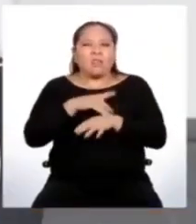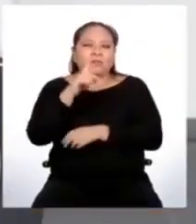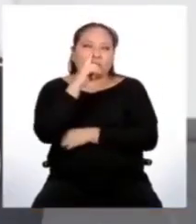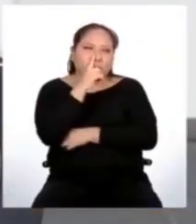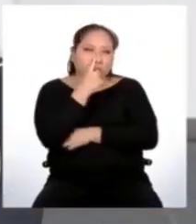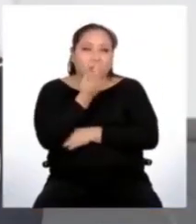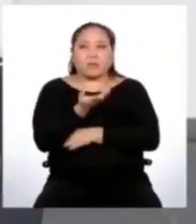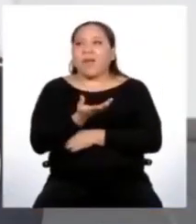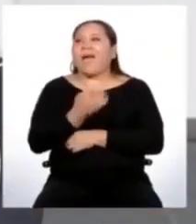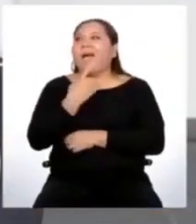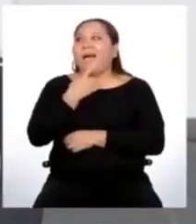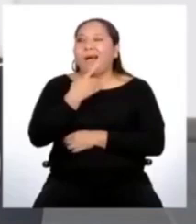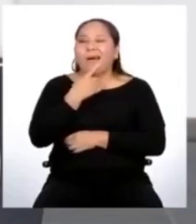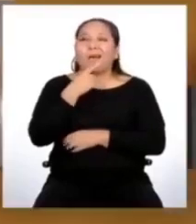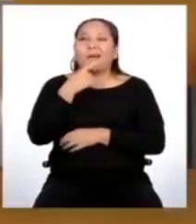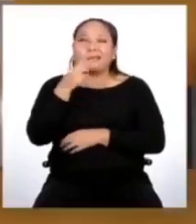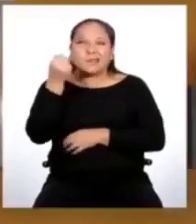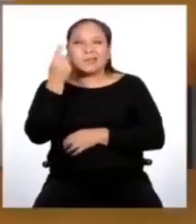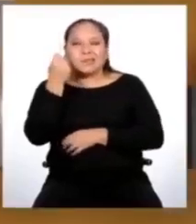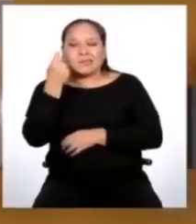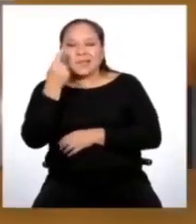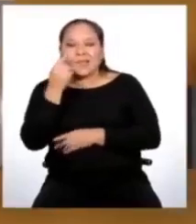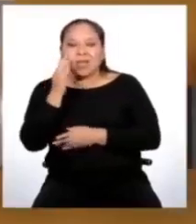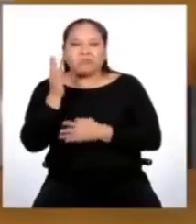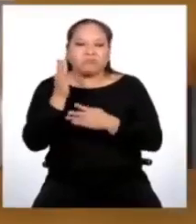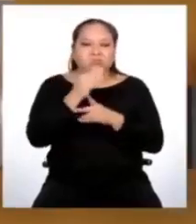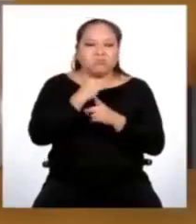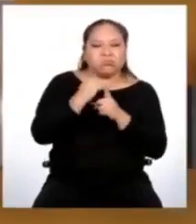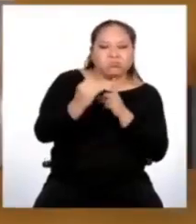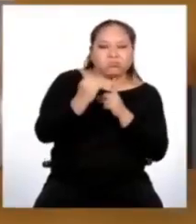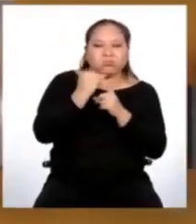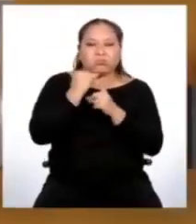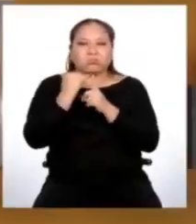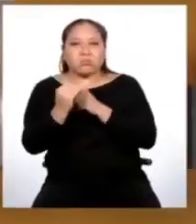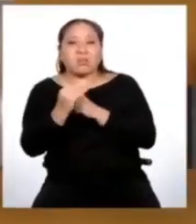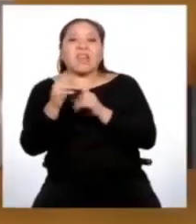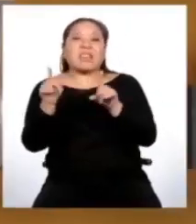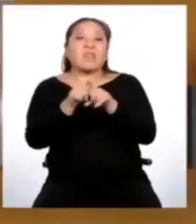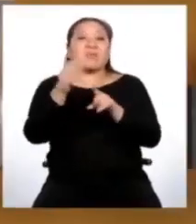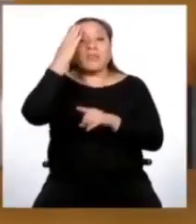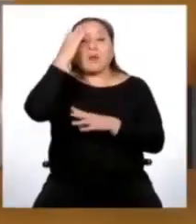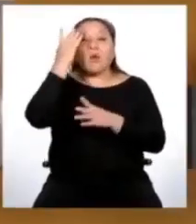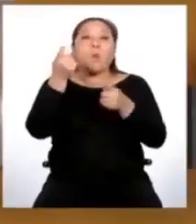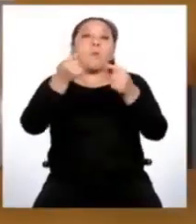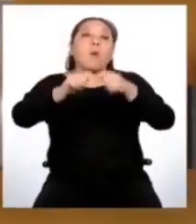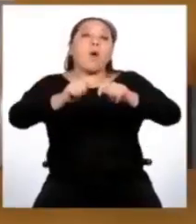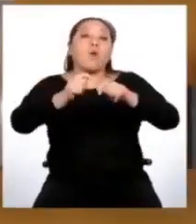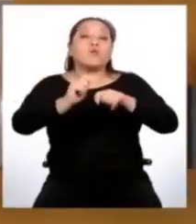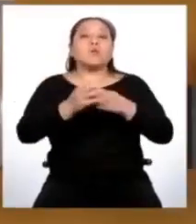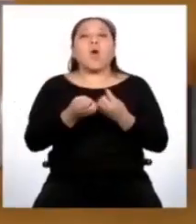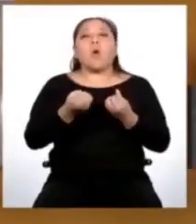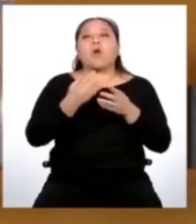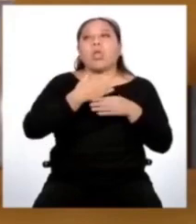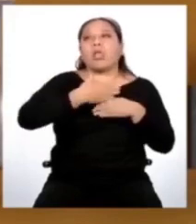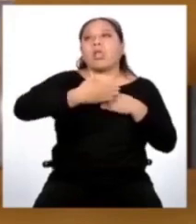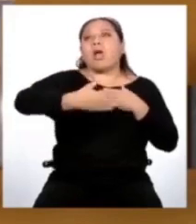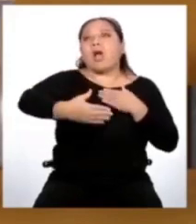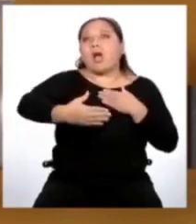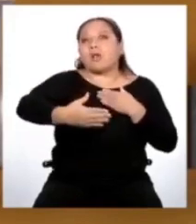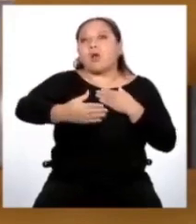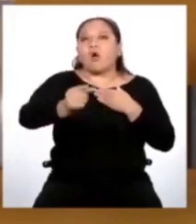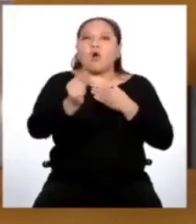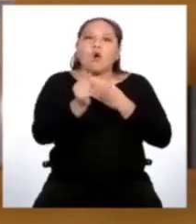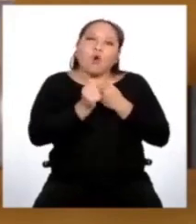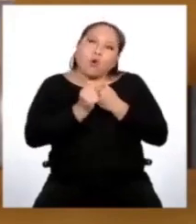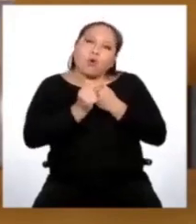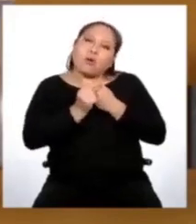es cuestión de hallar un equilibrio. Y también reconocer cuándo hacer una pausa y qué tan larga puede ser. Si es demasiado corta,